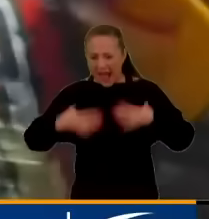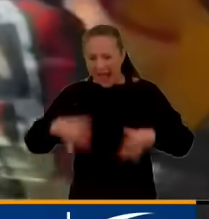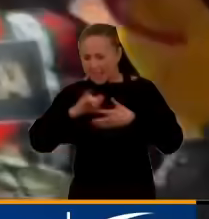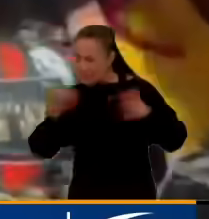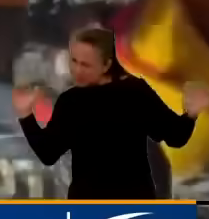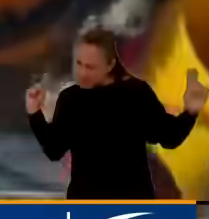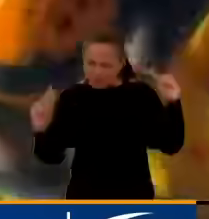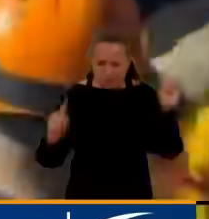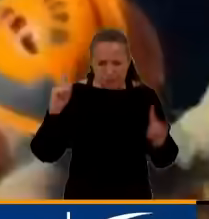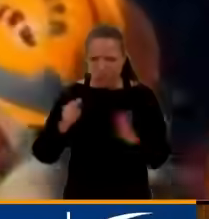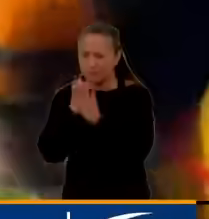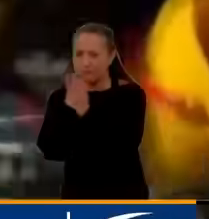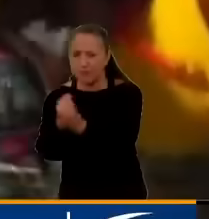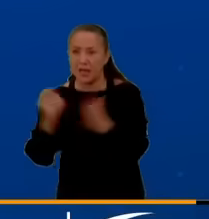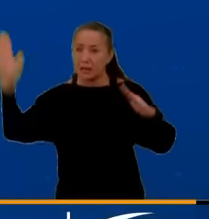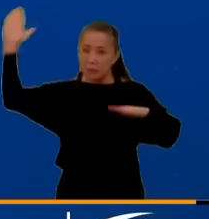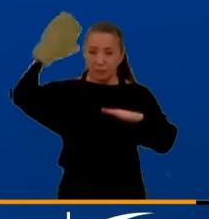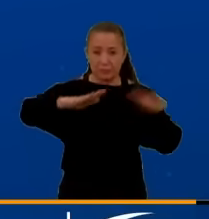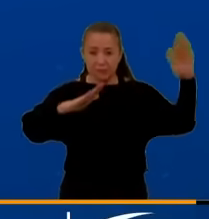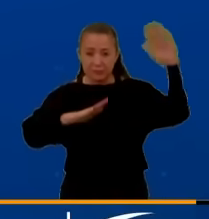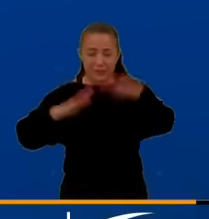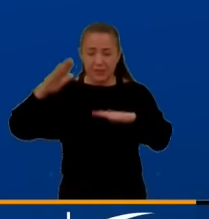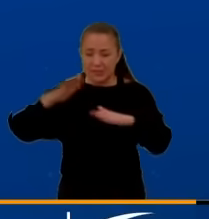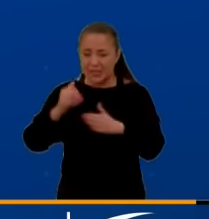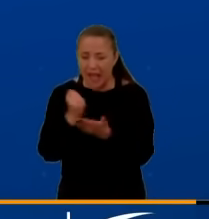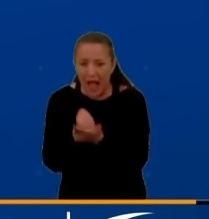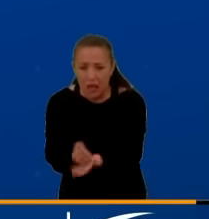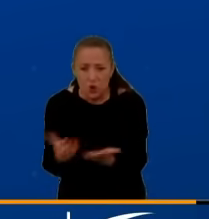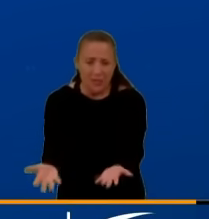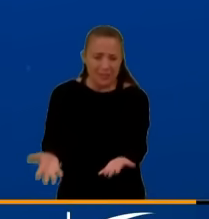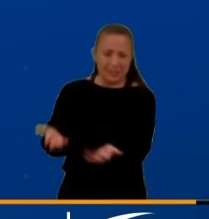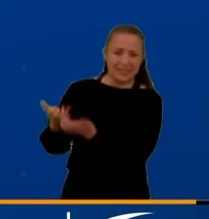techo. ¿Ya la viste? Está cubierta ahí. Ahí abajo, está así.